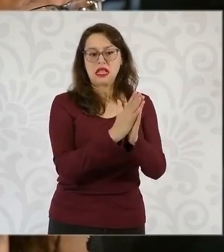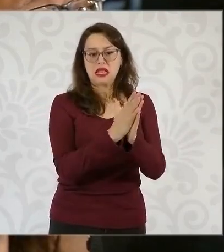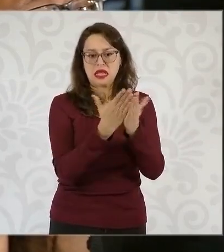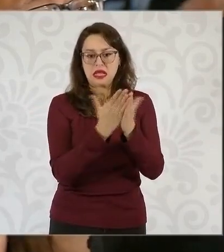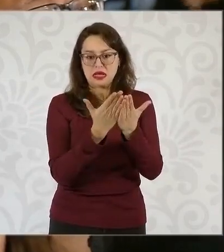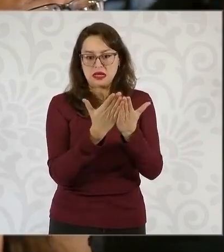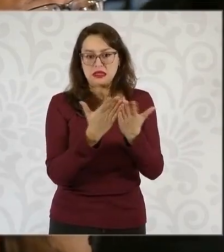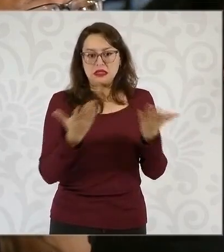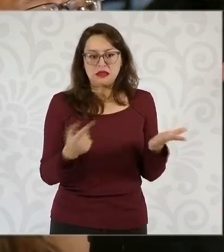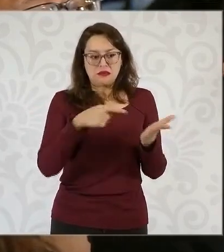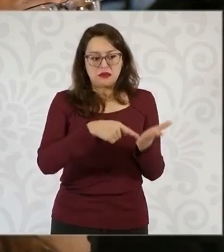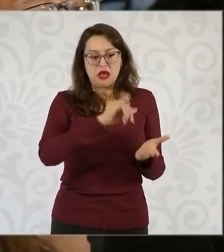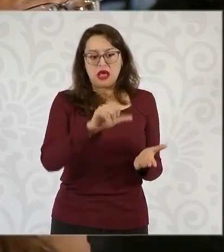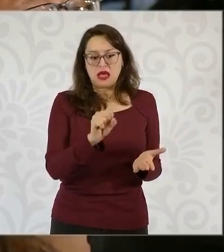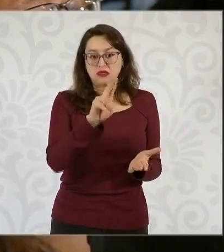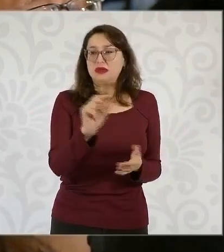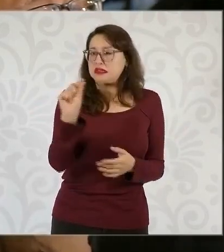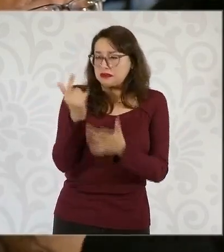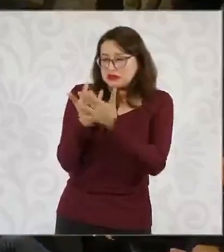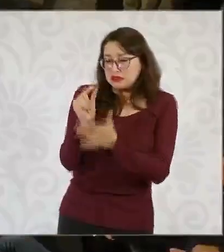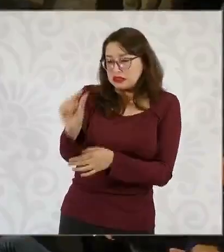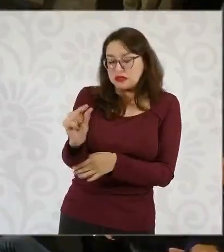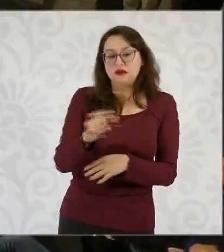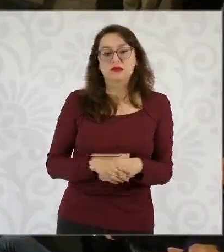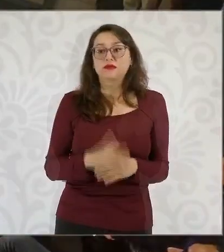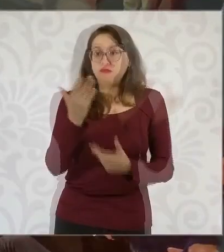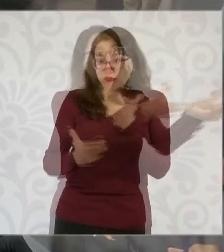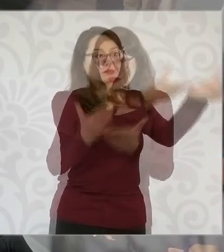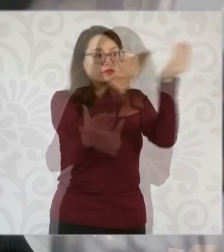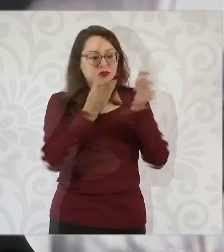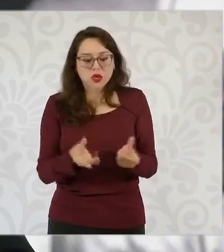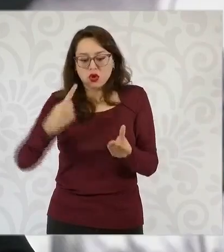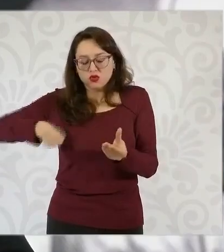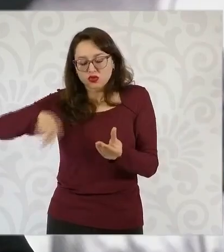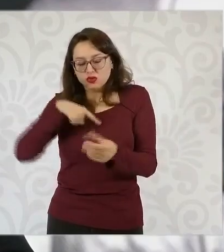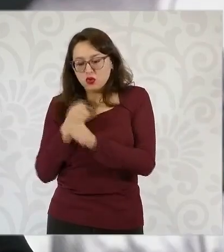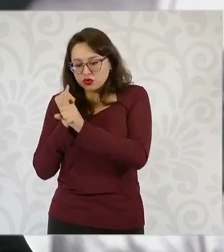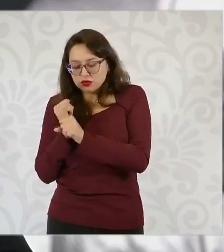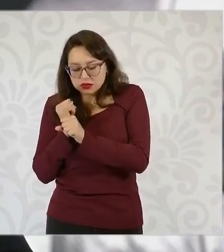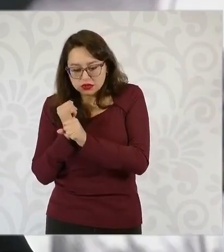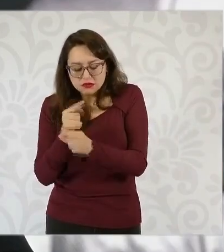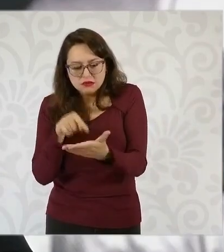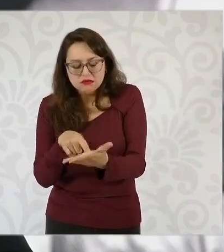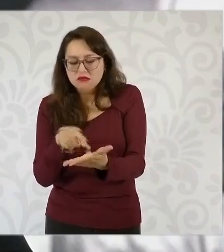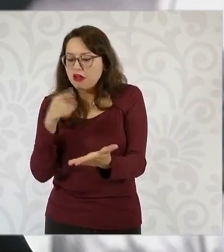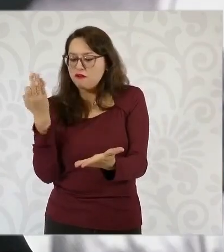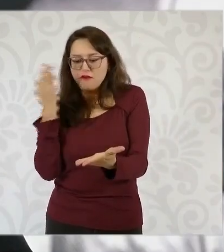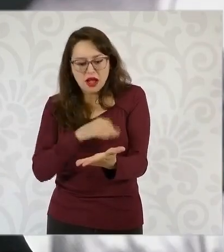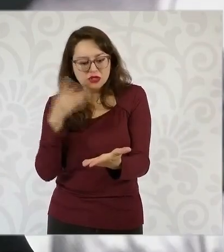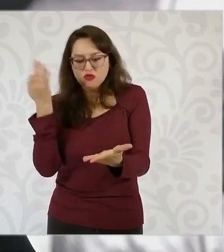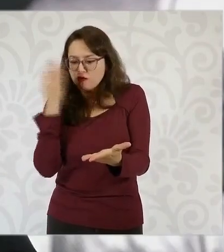periodista Jesús Esquivel, permítame, que se llama A sus órdenes, mi general. Demostramos que las pruebas eran